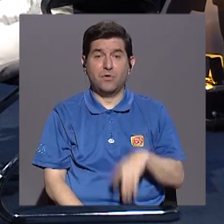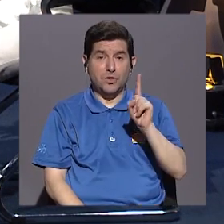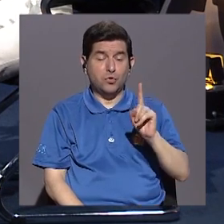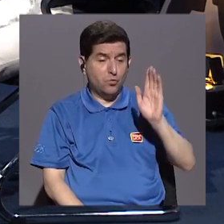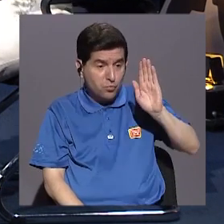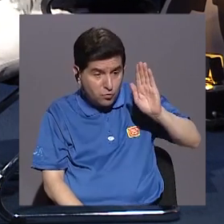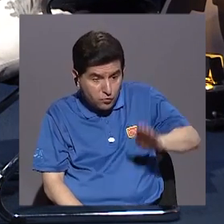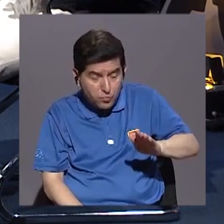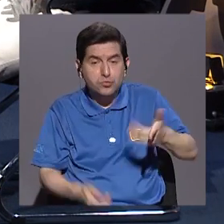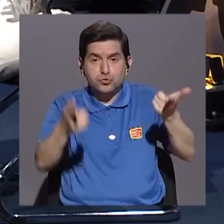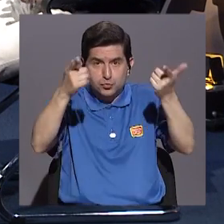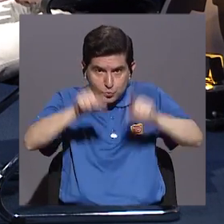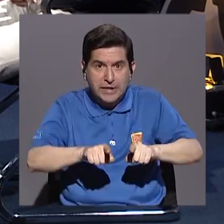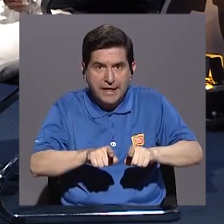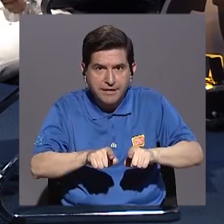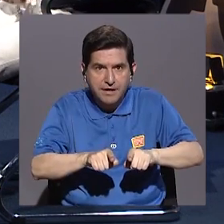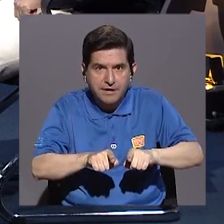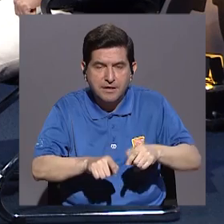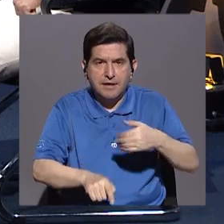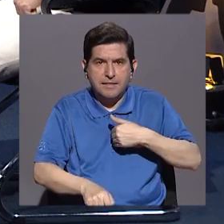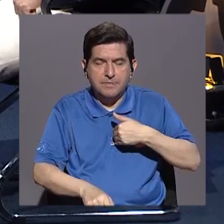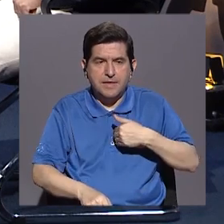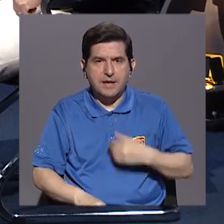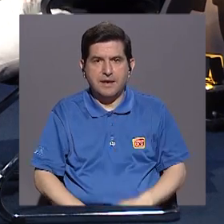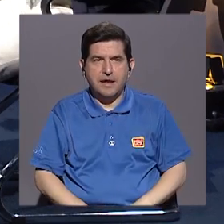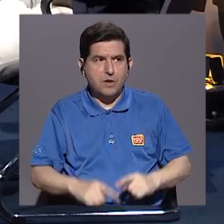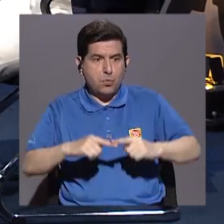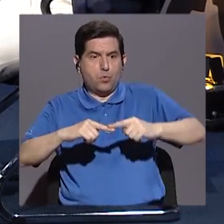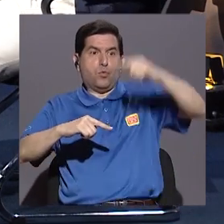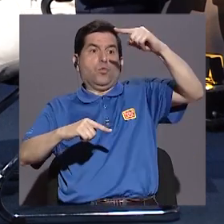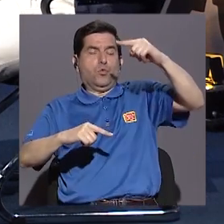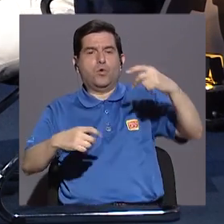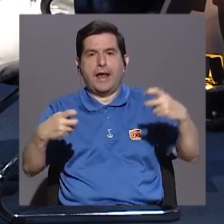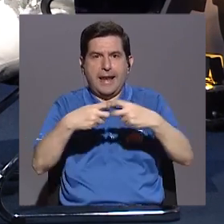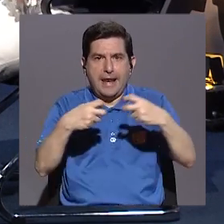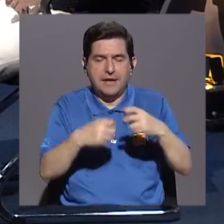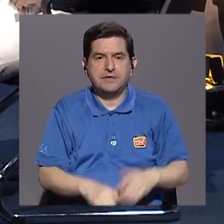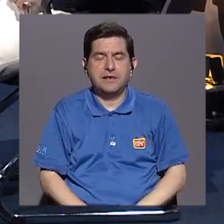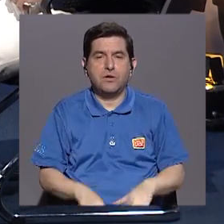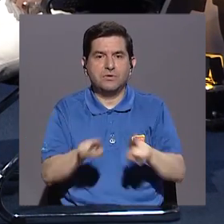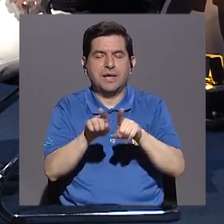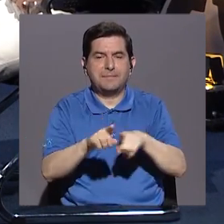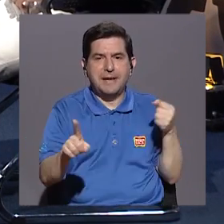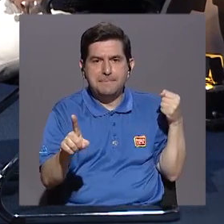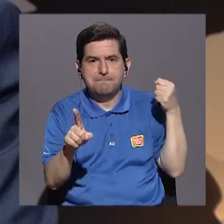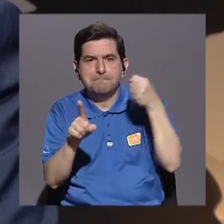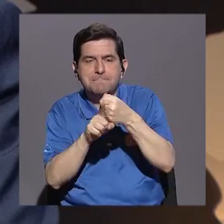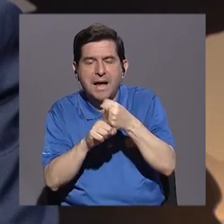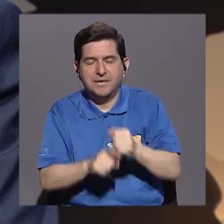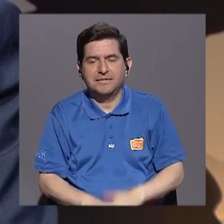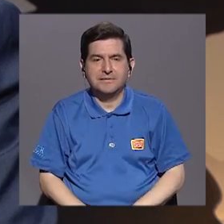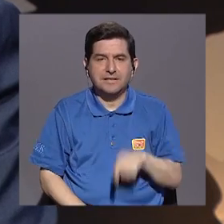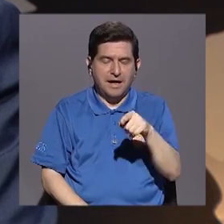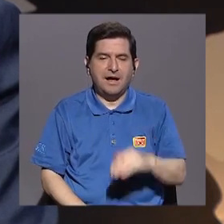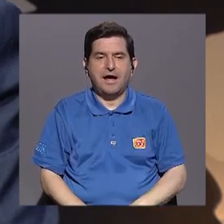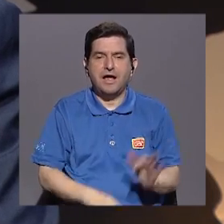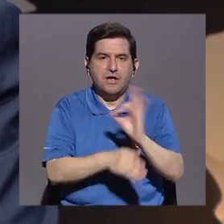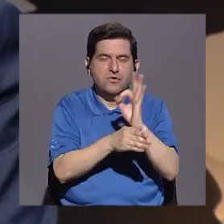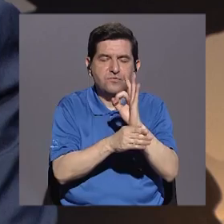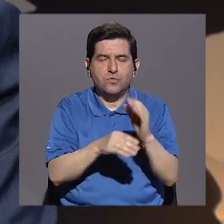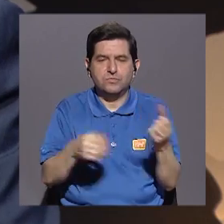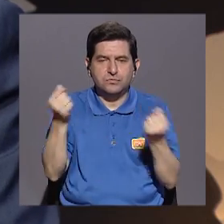bajonazos del pedal tiene un pico de corriente y un impacto directo en la autonomía del vehículo entonces no